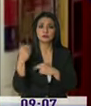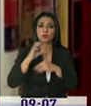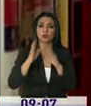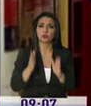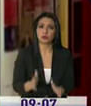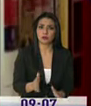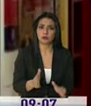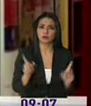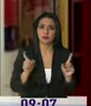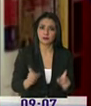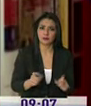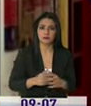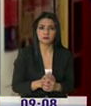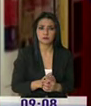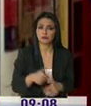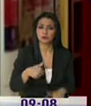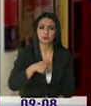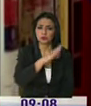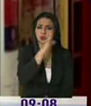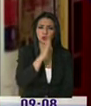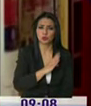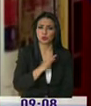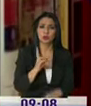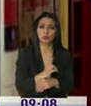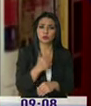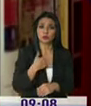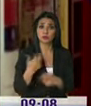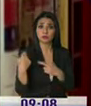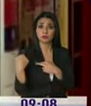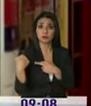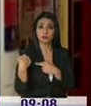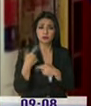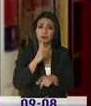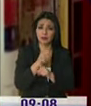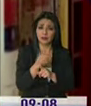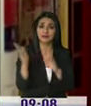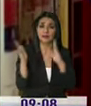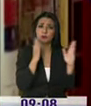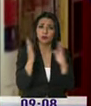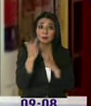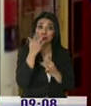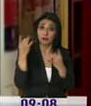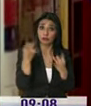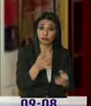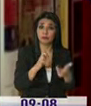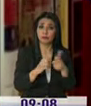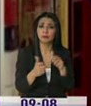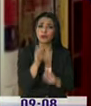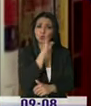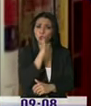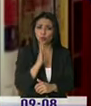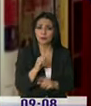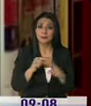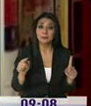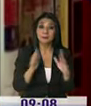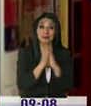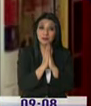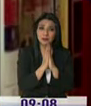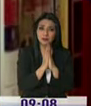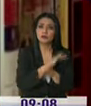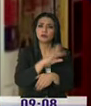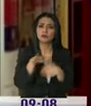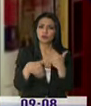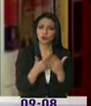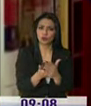pueblo. Nunca utilizaré el poder que ustedes me han encargado momentáneamente para odios o rencillas, pero sí debo pedir a todos, sin excepción,